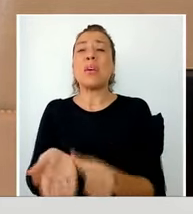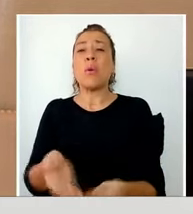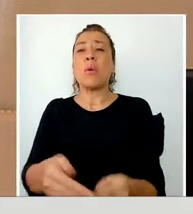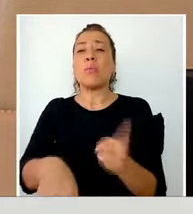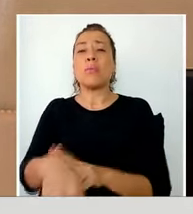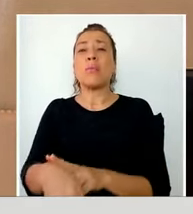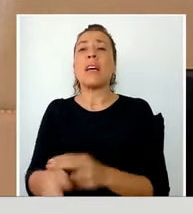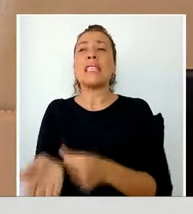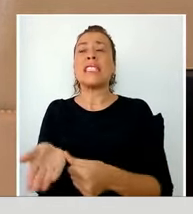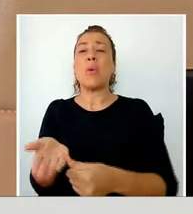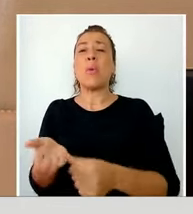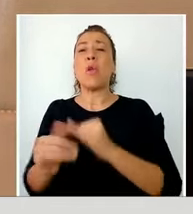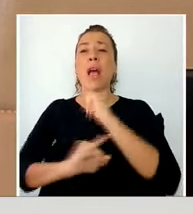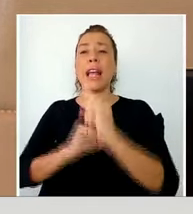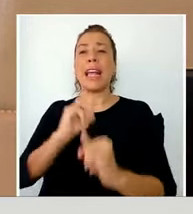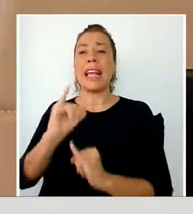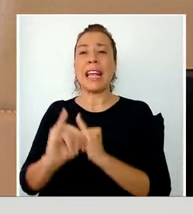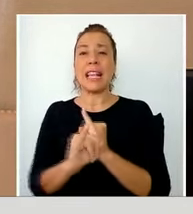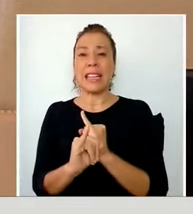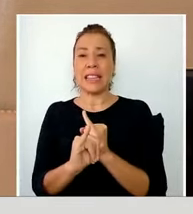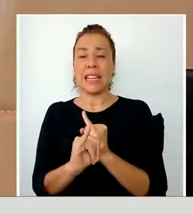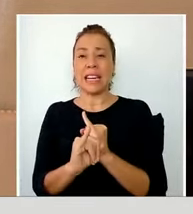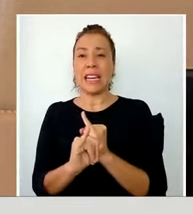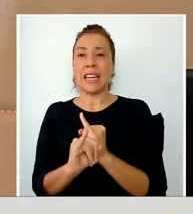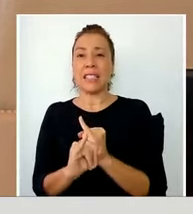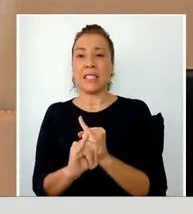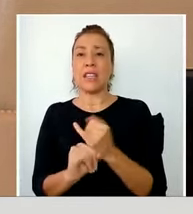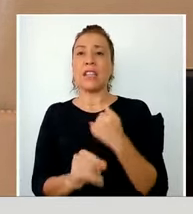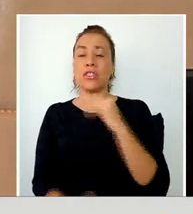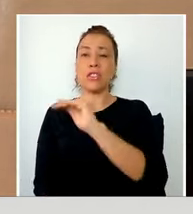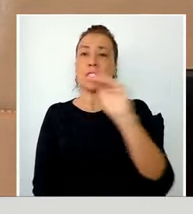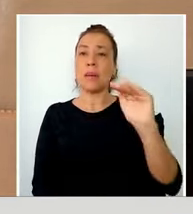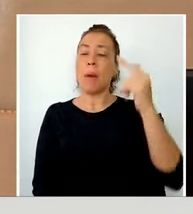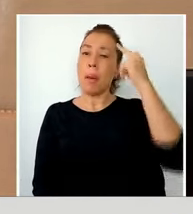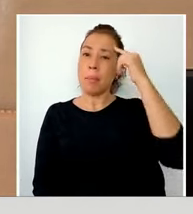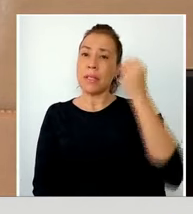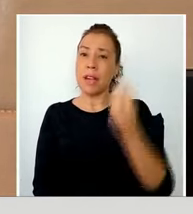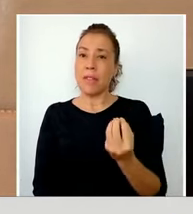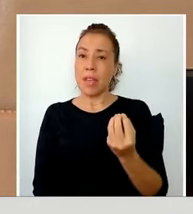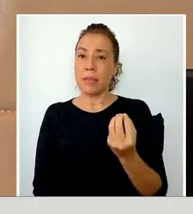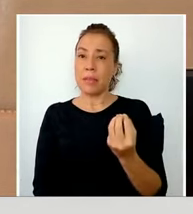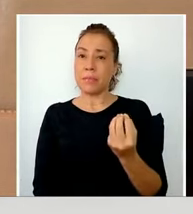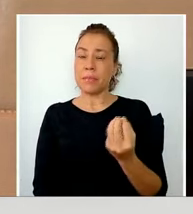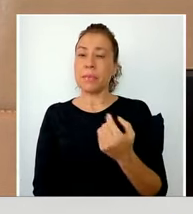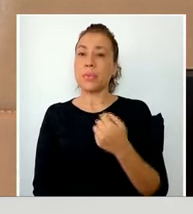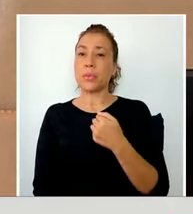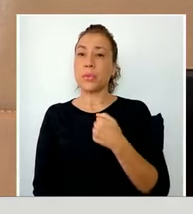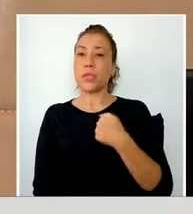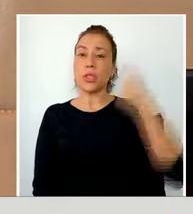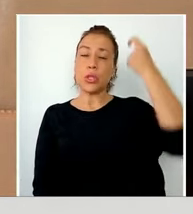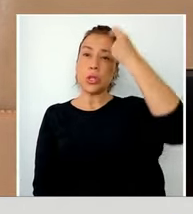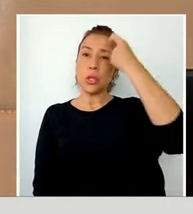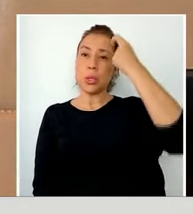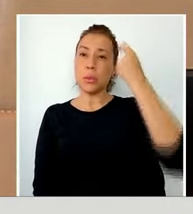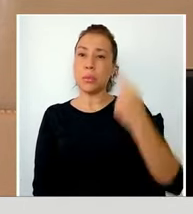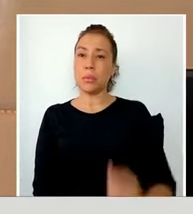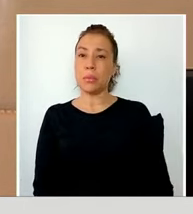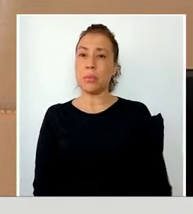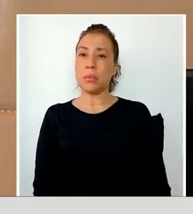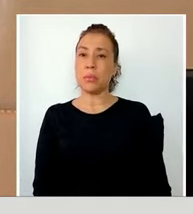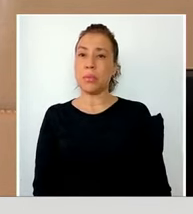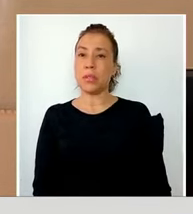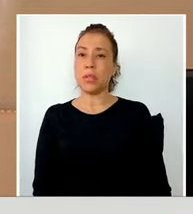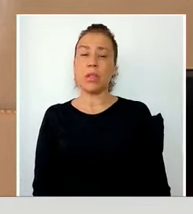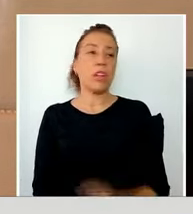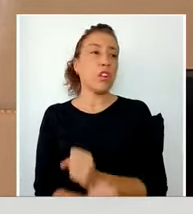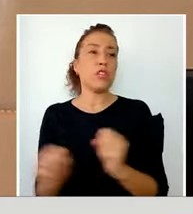entonces de verdad yo llamo a la sensatez Me parece que está fuera de discusión